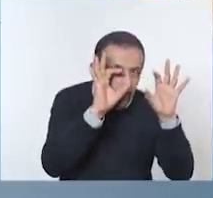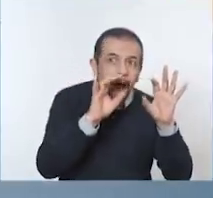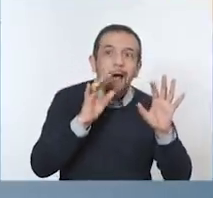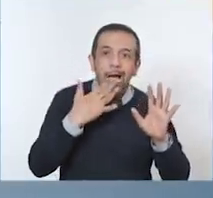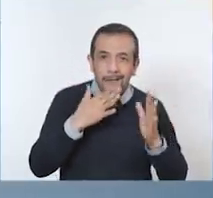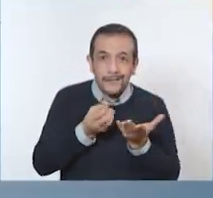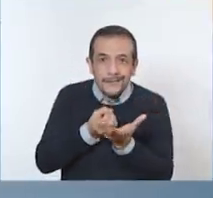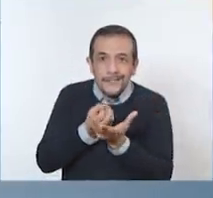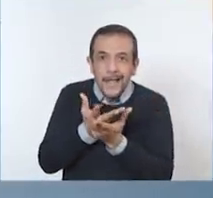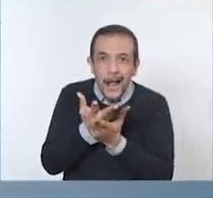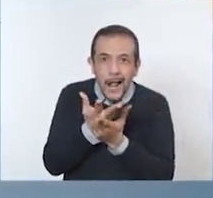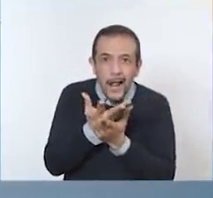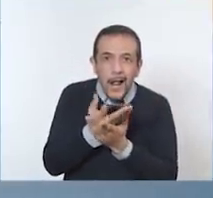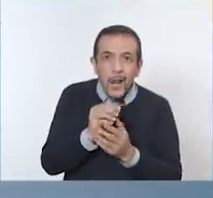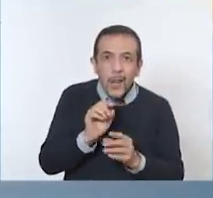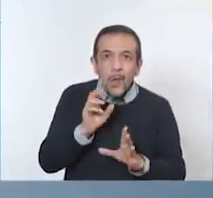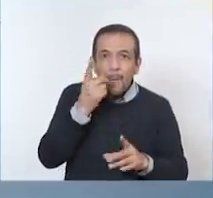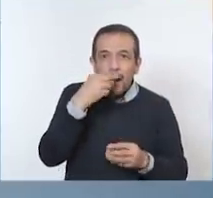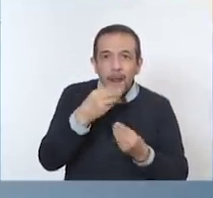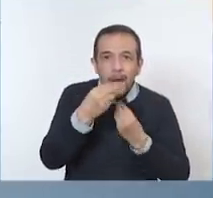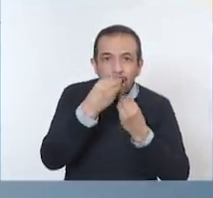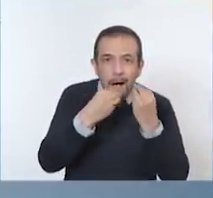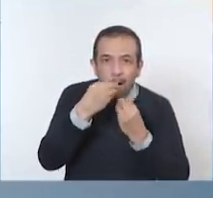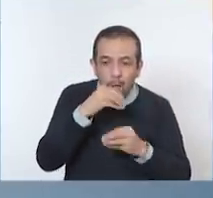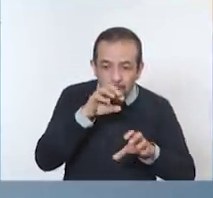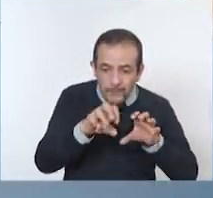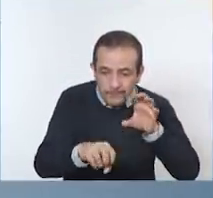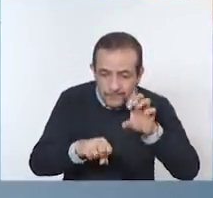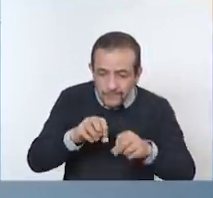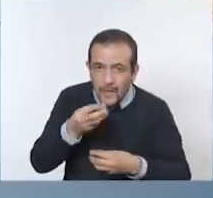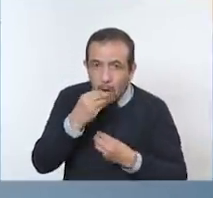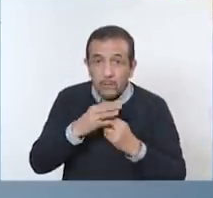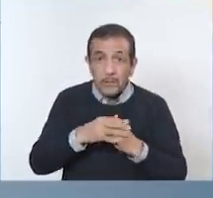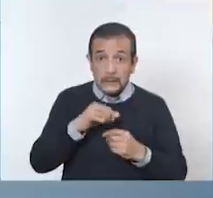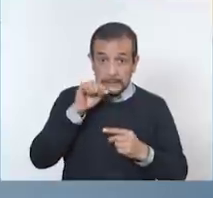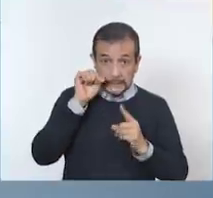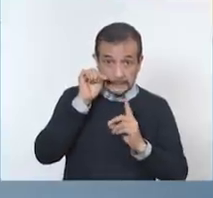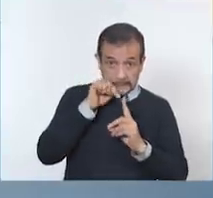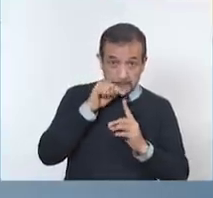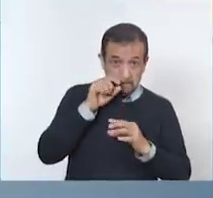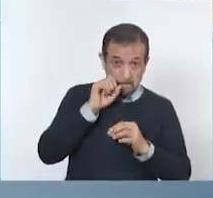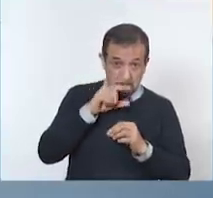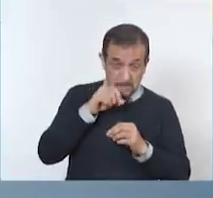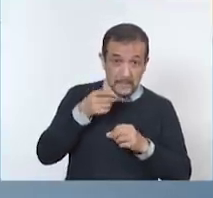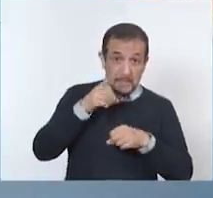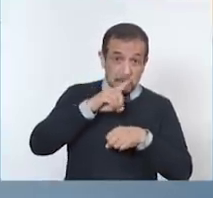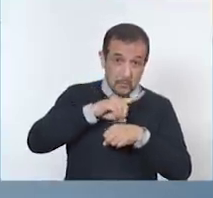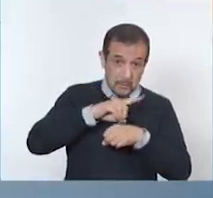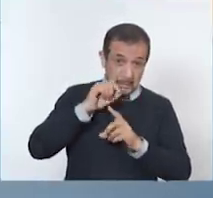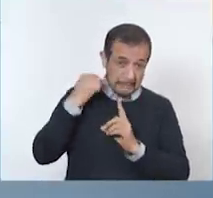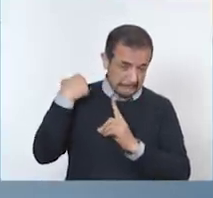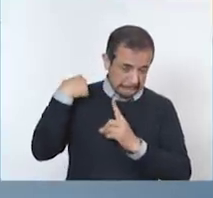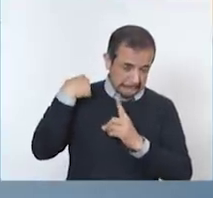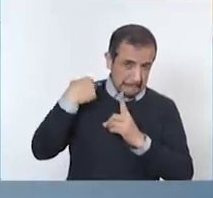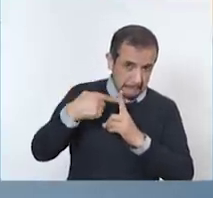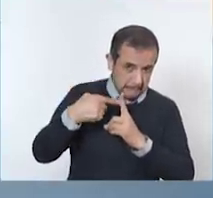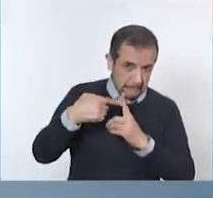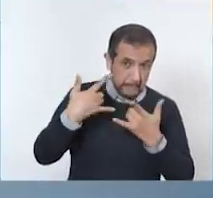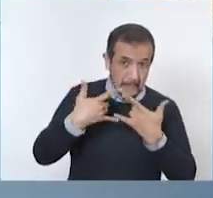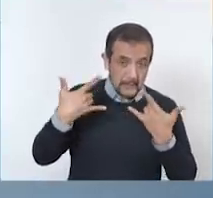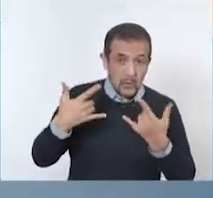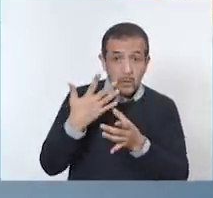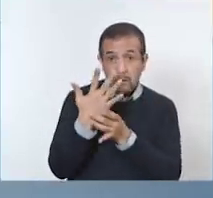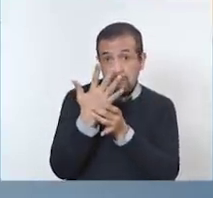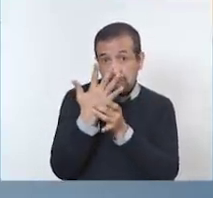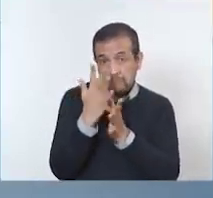a cazar, a comer. Y desde aquel día, cuenta esta leyenda